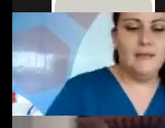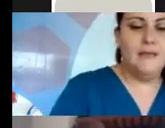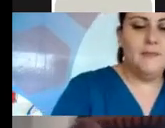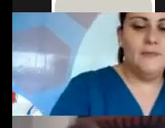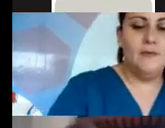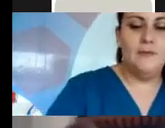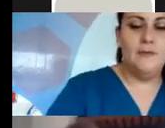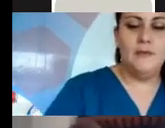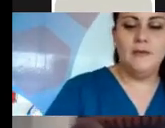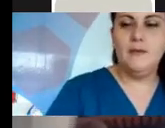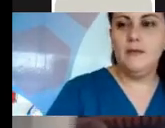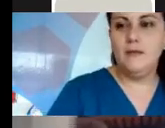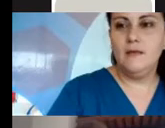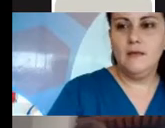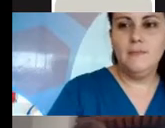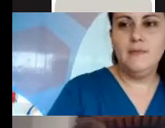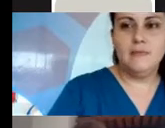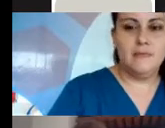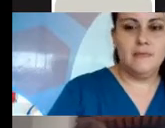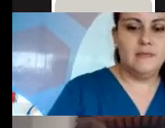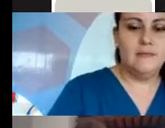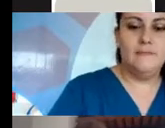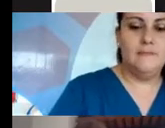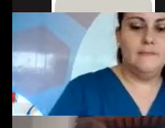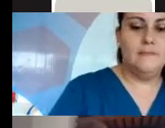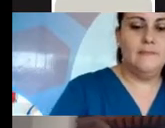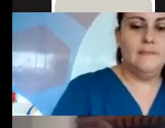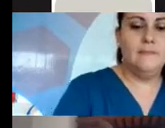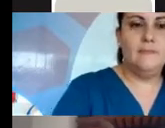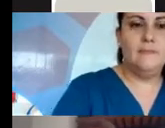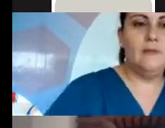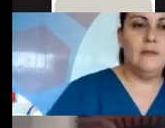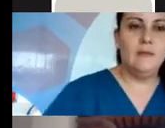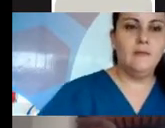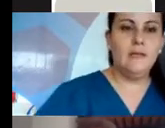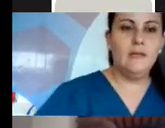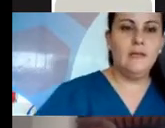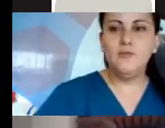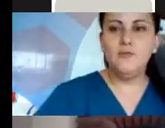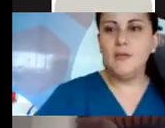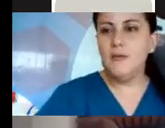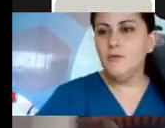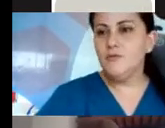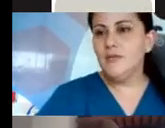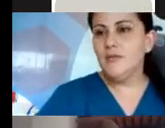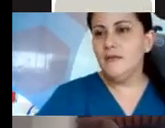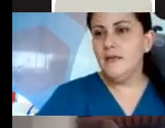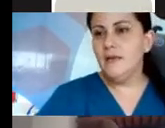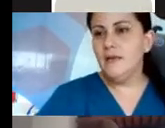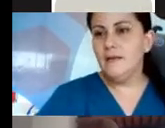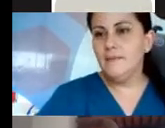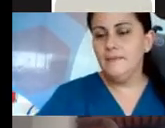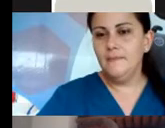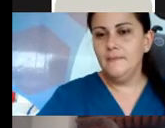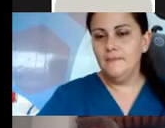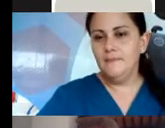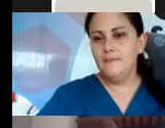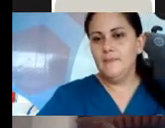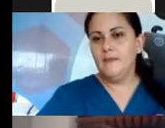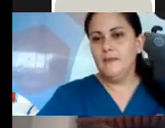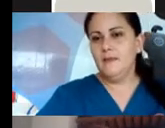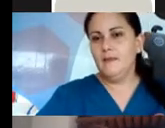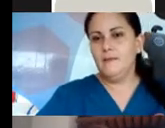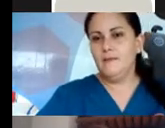360 grados. Pero como no es suficiente aquí, también lo tiene que estar en el apoyacabezas, en el hardware que